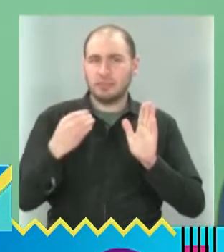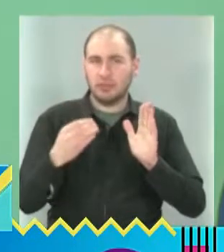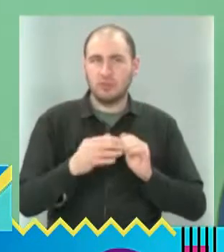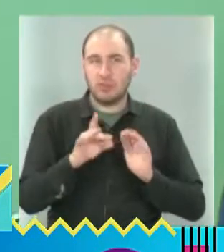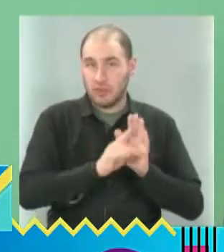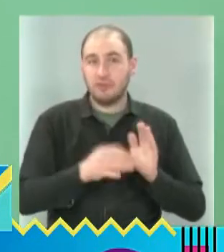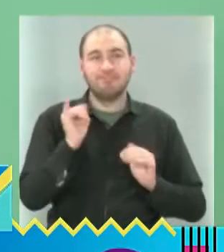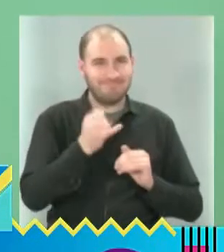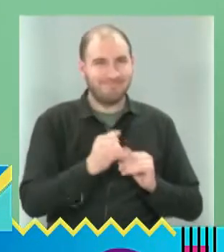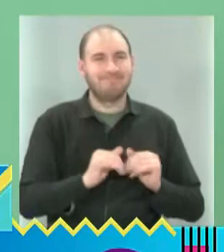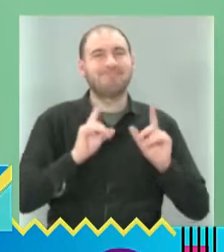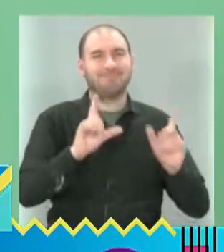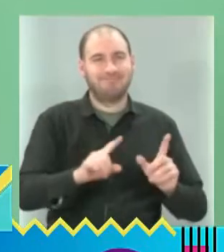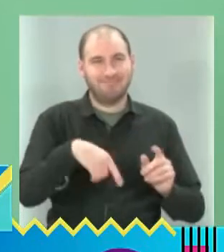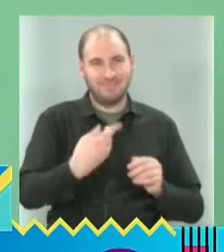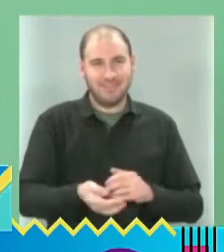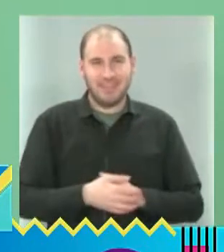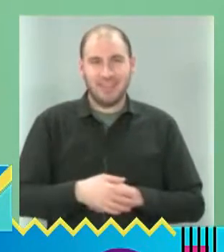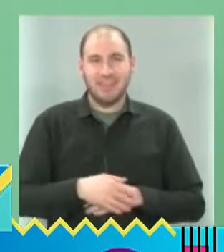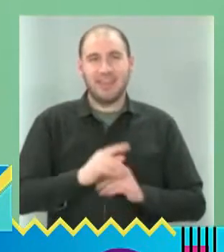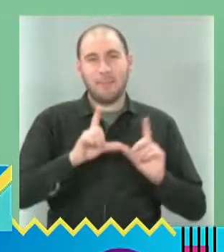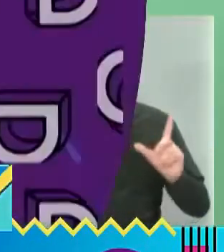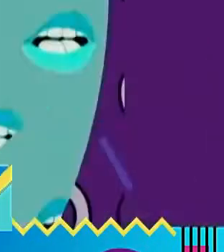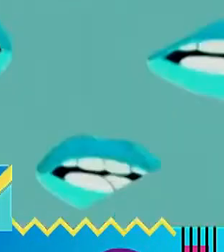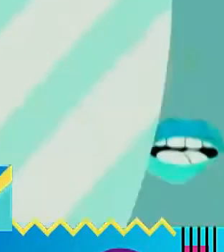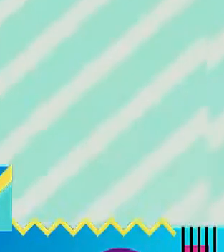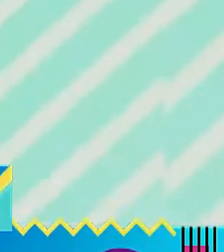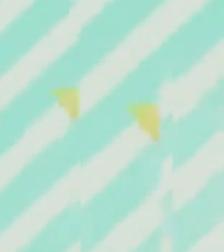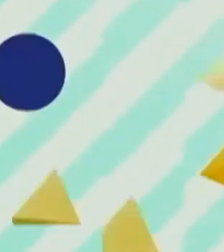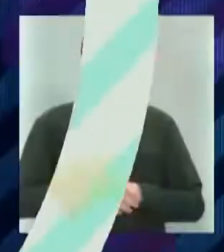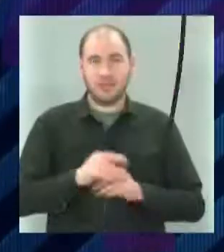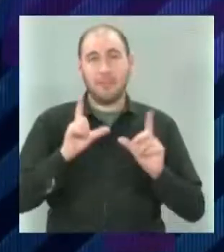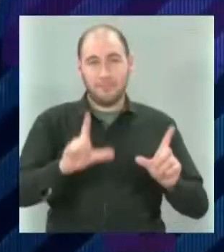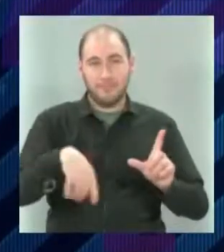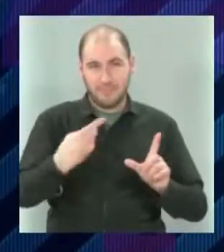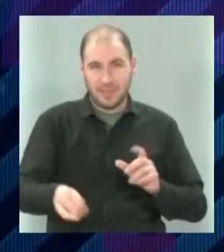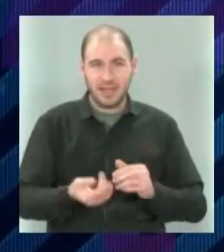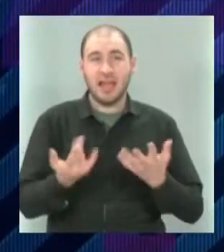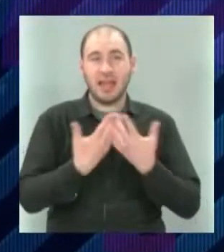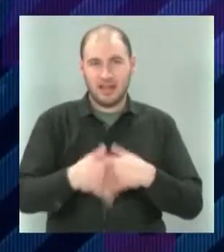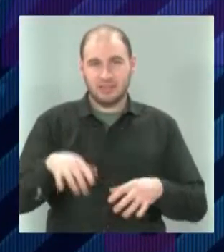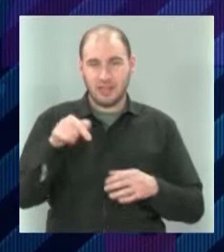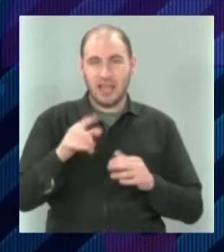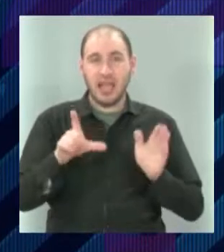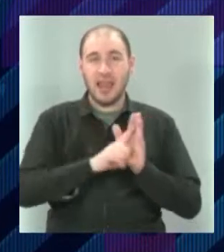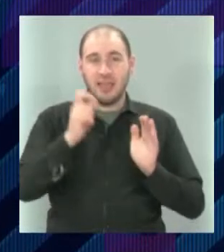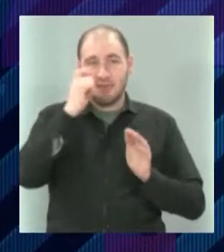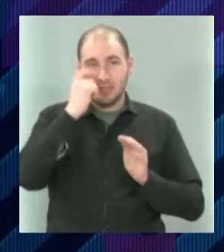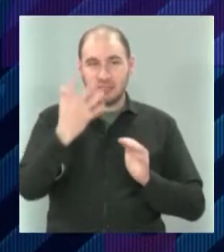Sí, dato? tenemos la siguiente. Vamos a la siguiente legislación. placa, me dicen, sí, la siguiente placa que está relacionada con la ley